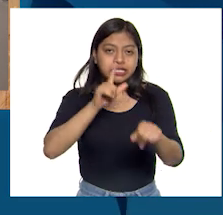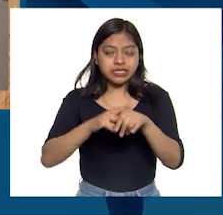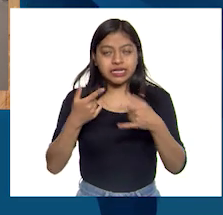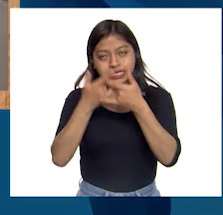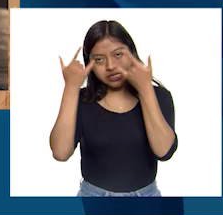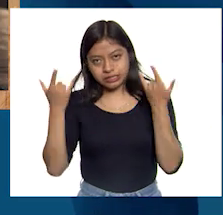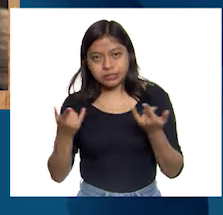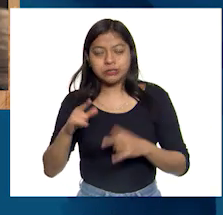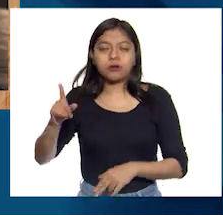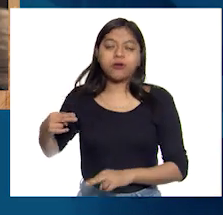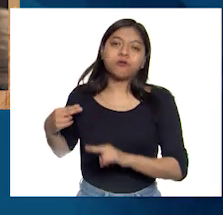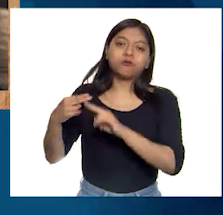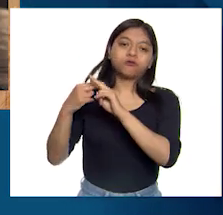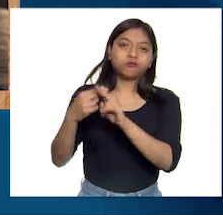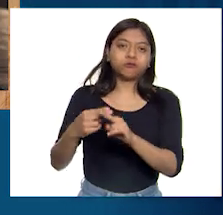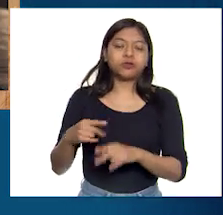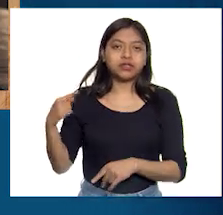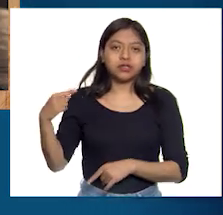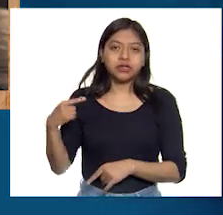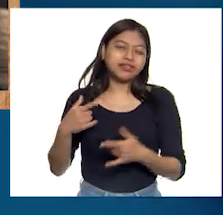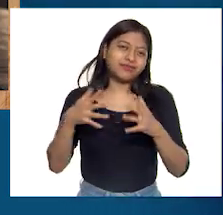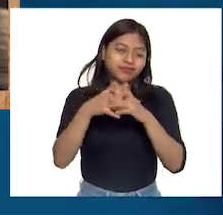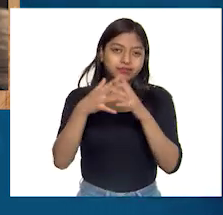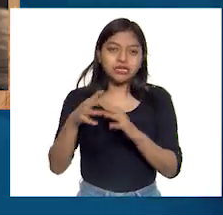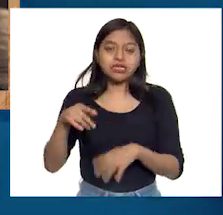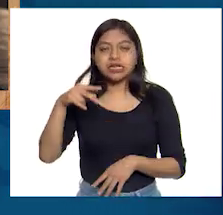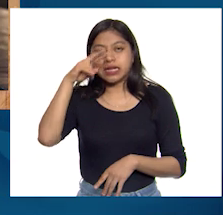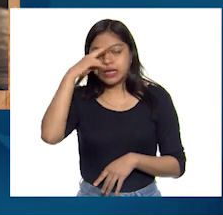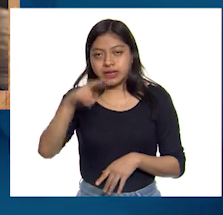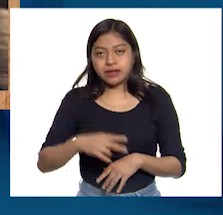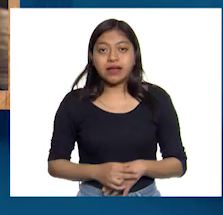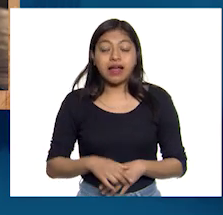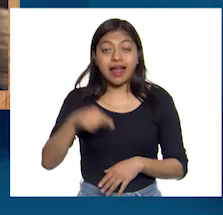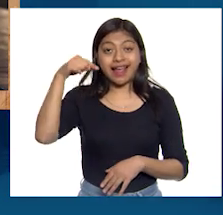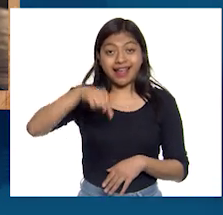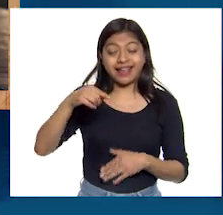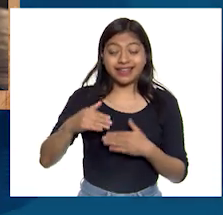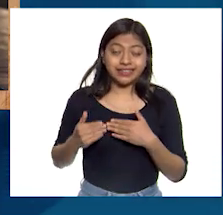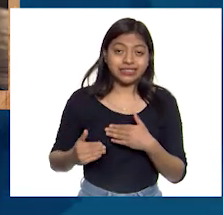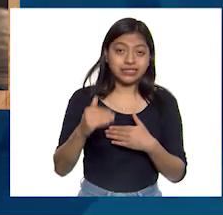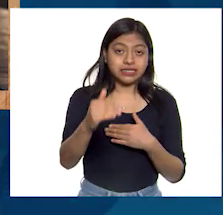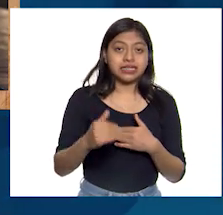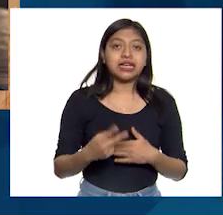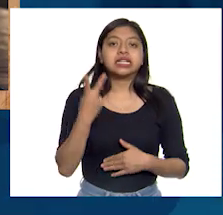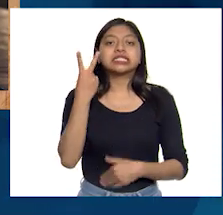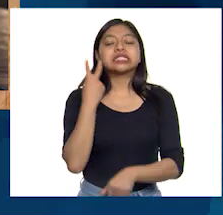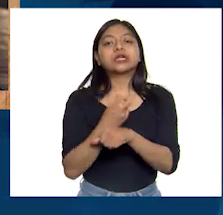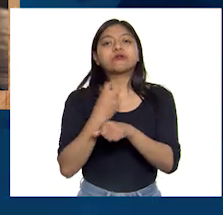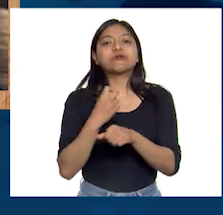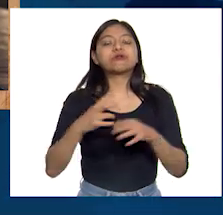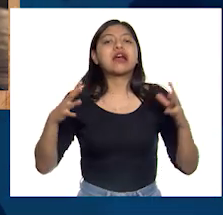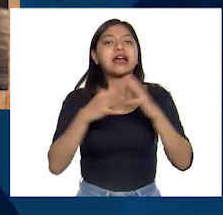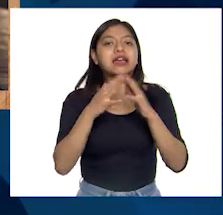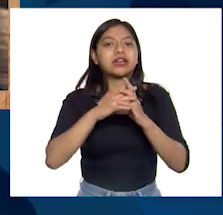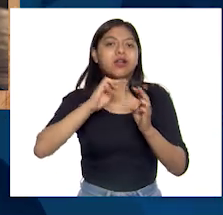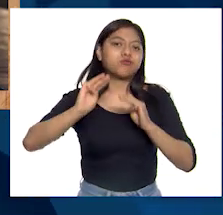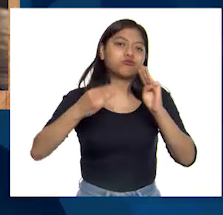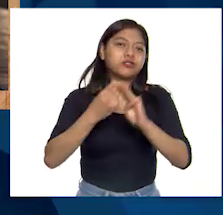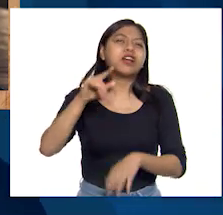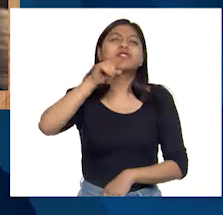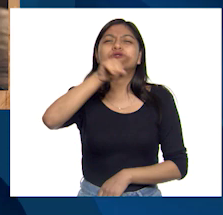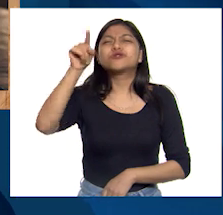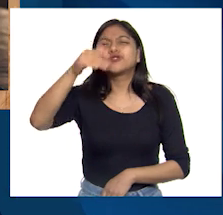y hoy vengo a platicar con ustedes de un tema muy importante para la historia del siglo XX, la Segunda Guerra Mundial. Estoy seguro que la gran mayoría de ustedes